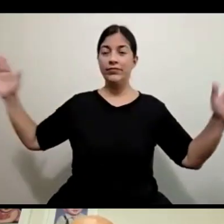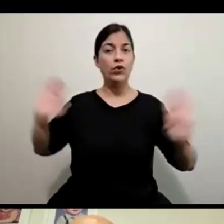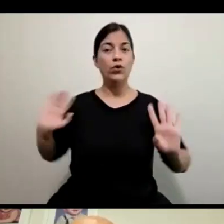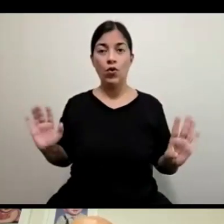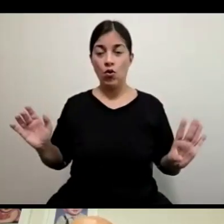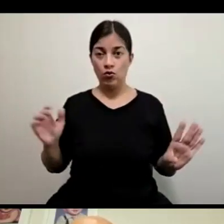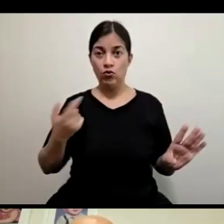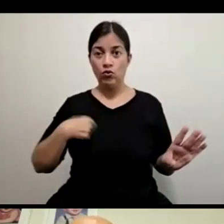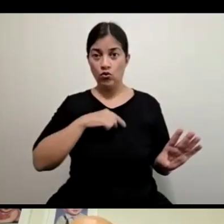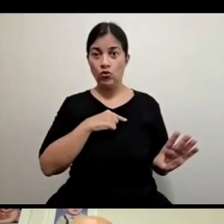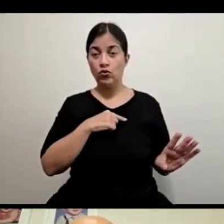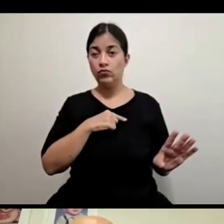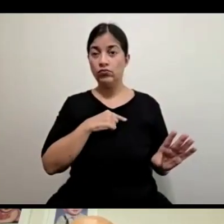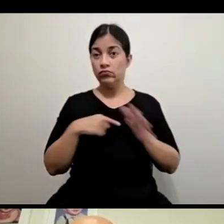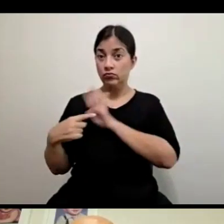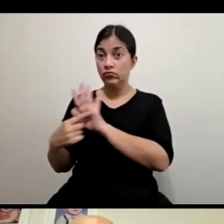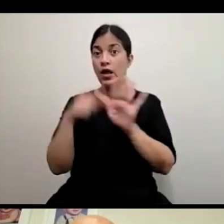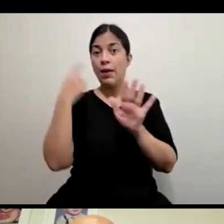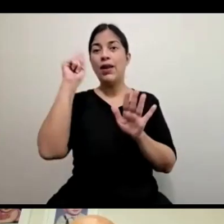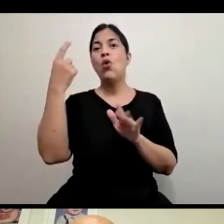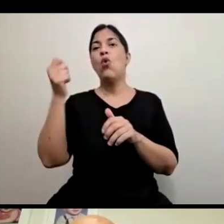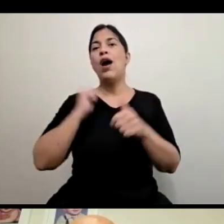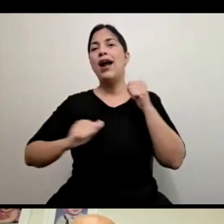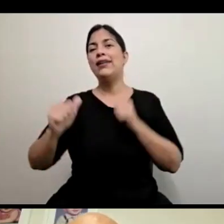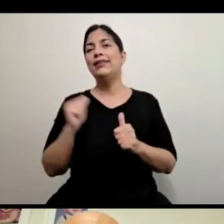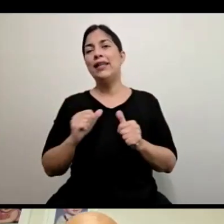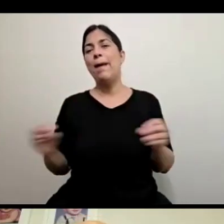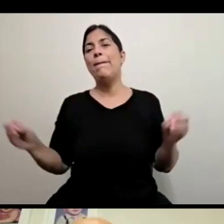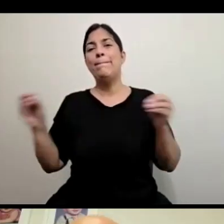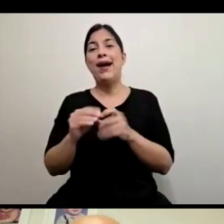lo hacemos para un arte más grande, que es la puesta en escena.